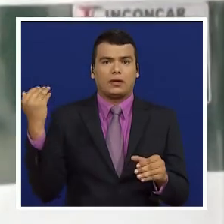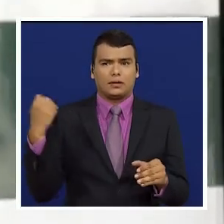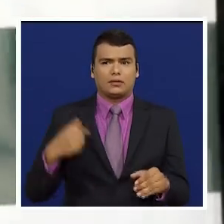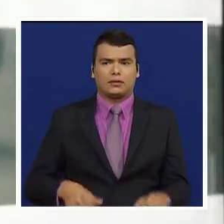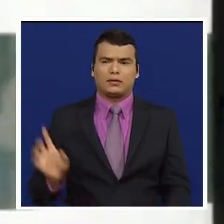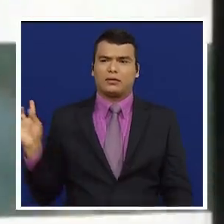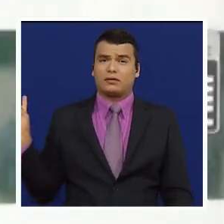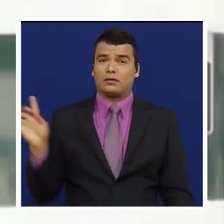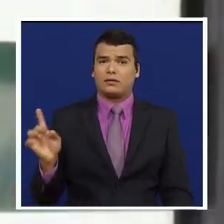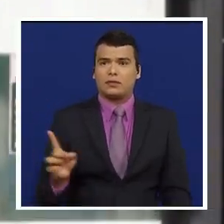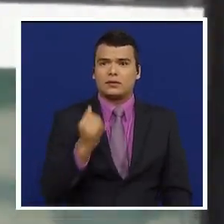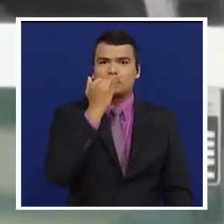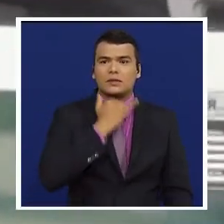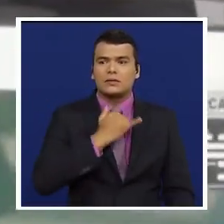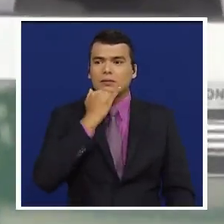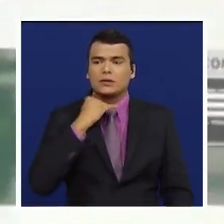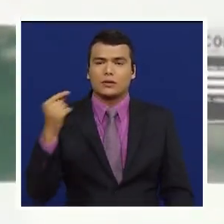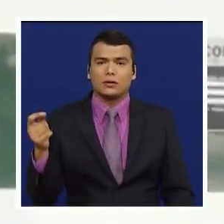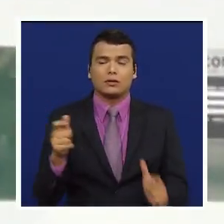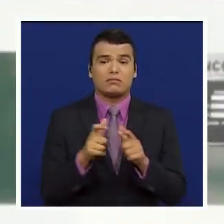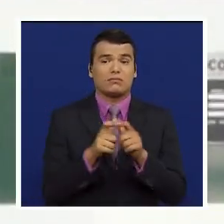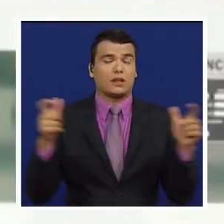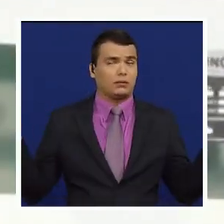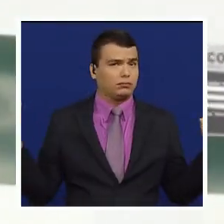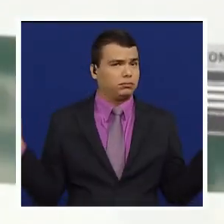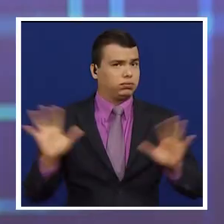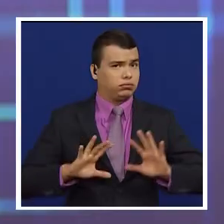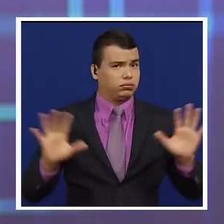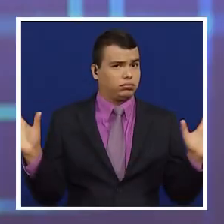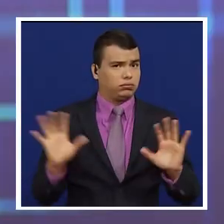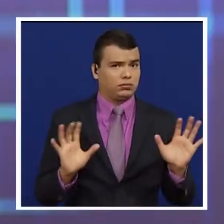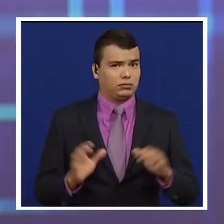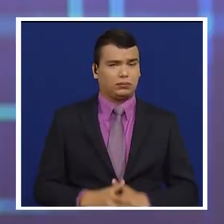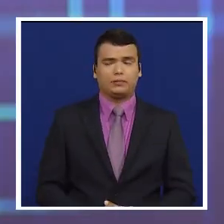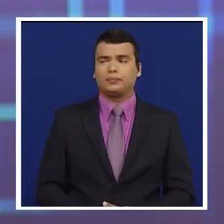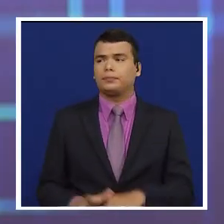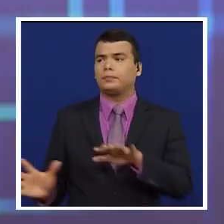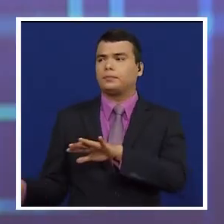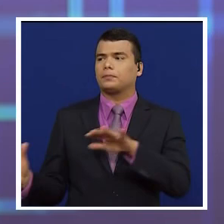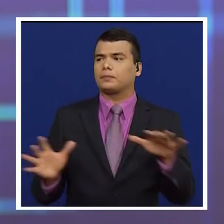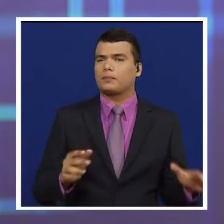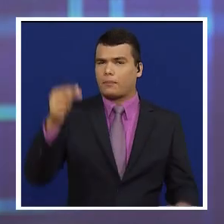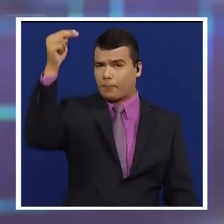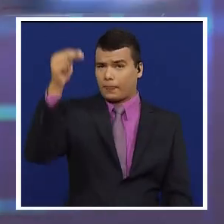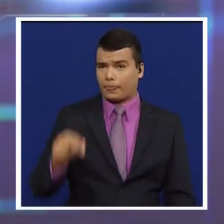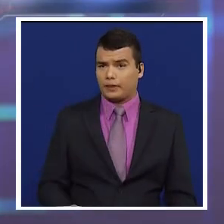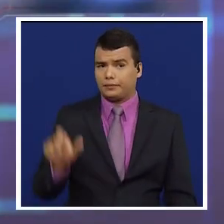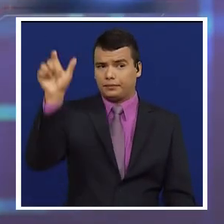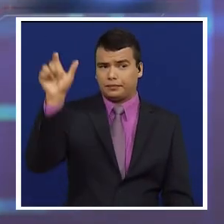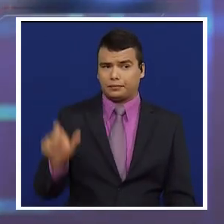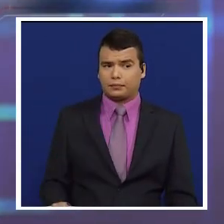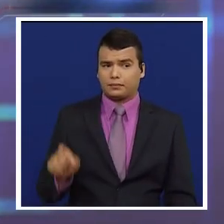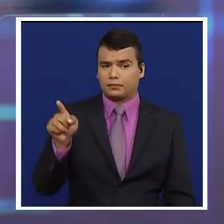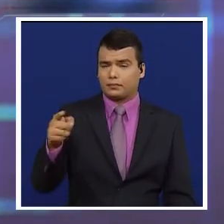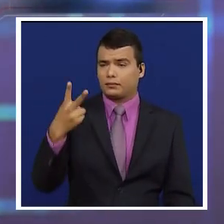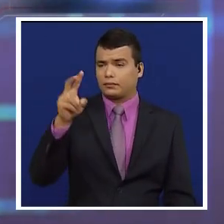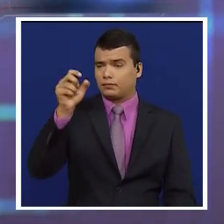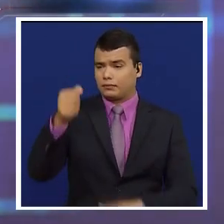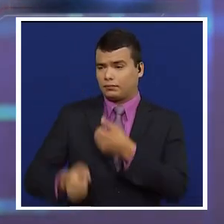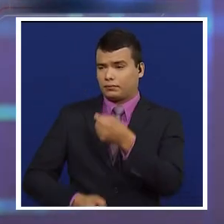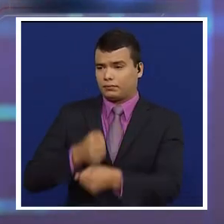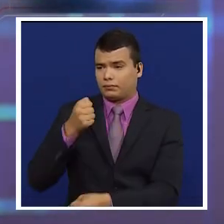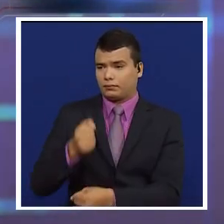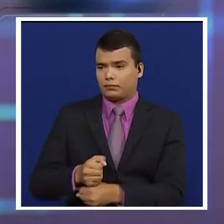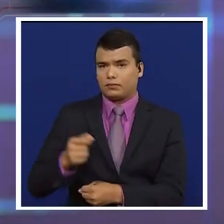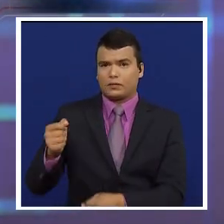legendario prontuario delincuencial se hace cada vez más grande. Y la historia de este joven que a sus 20 años es señalado de